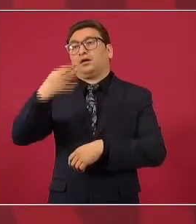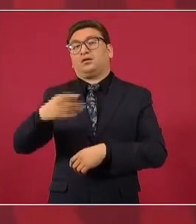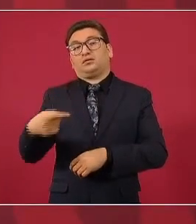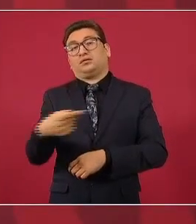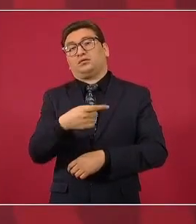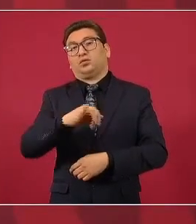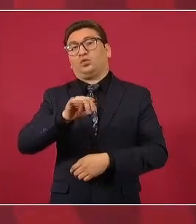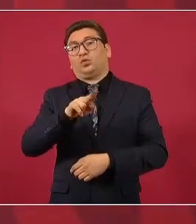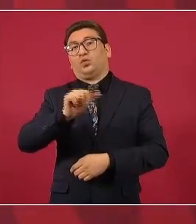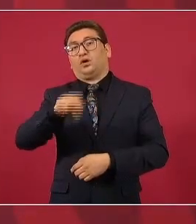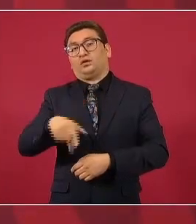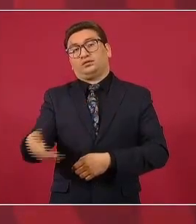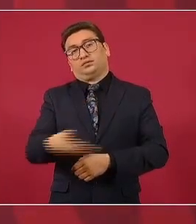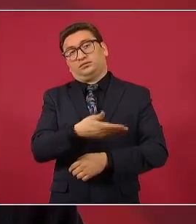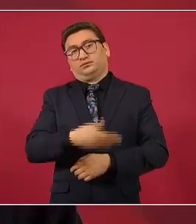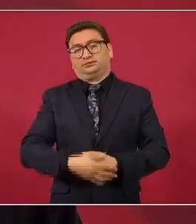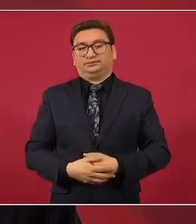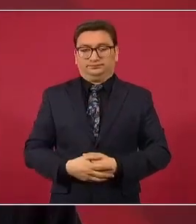Juan.